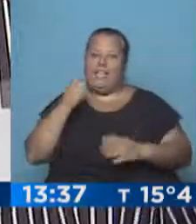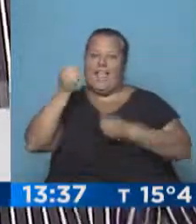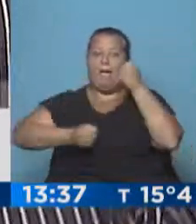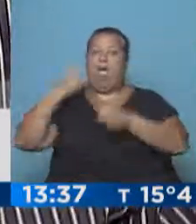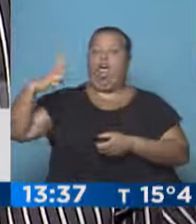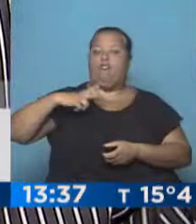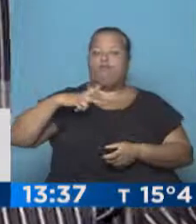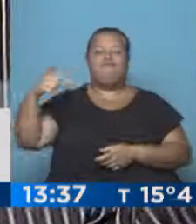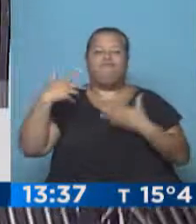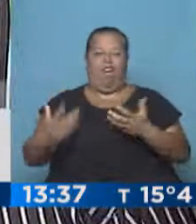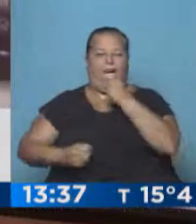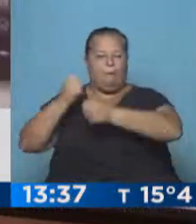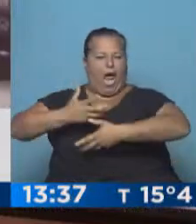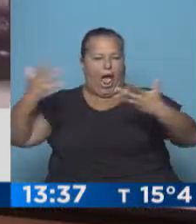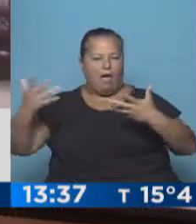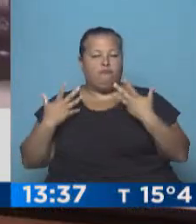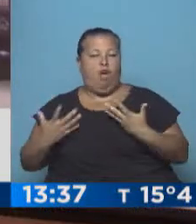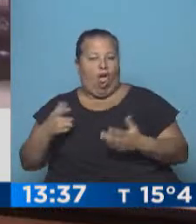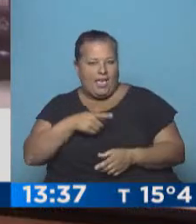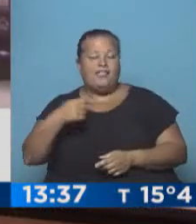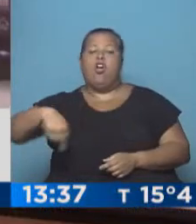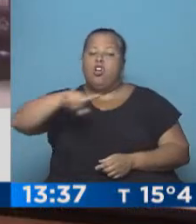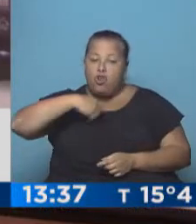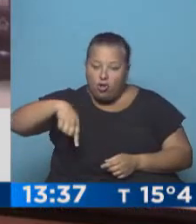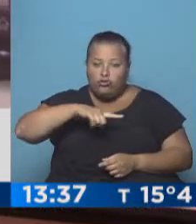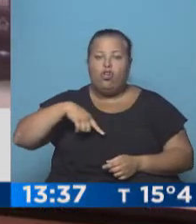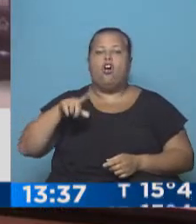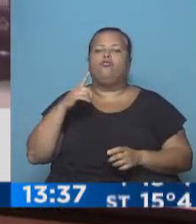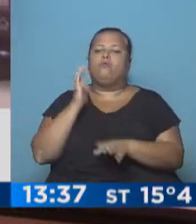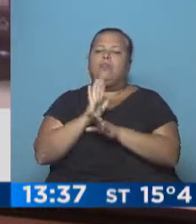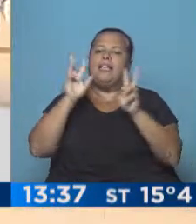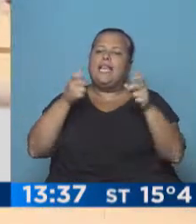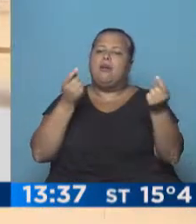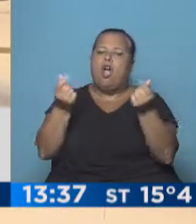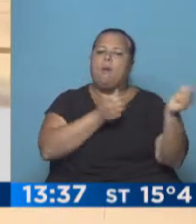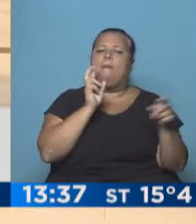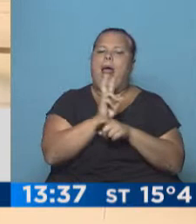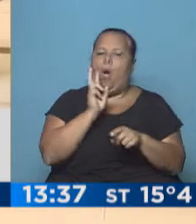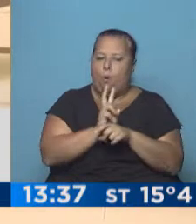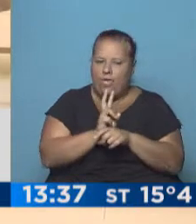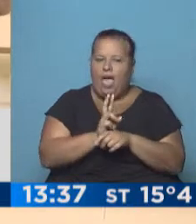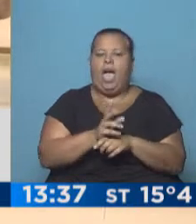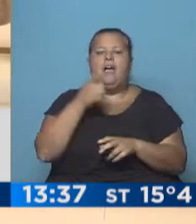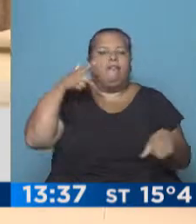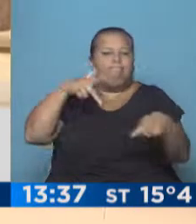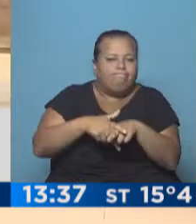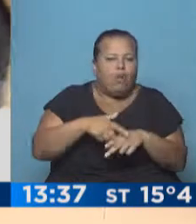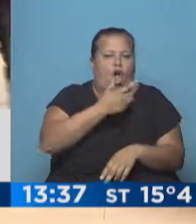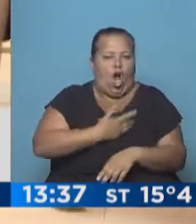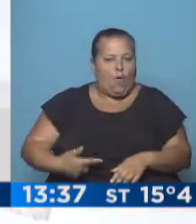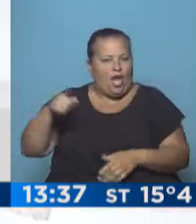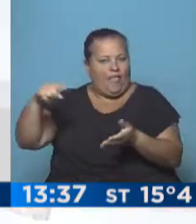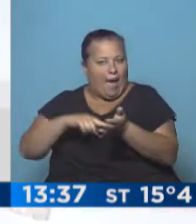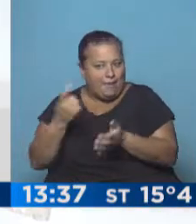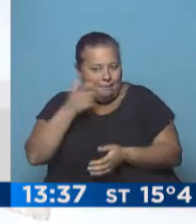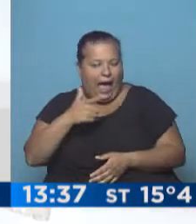grupos económicos, grandes empresas concentradas. Nosotros tenemos el tema de lo que significa consumo protegido. Está obstruido por el gobierno de la Ciudad de